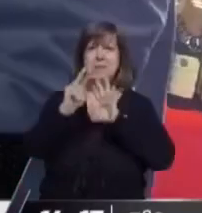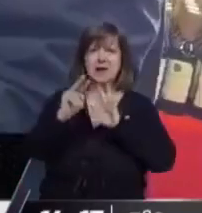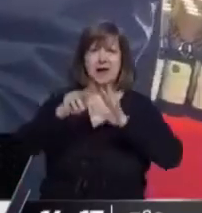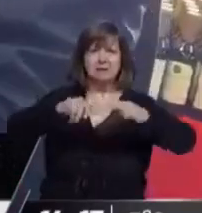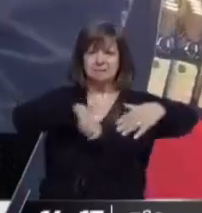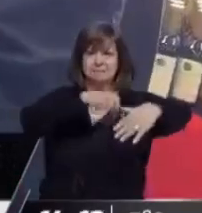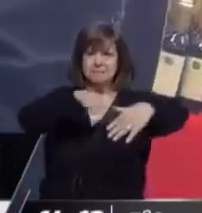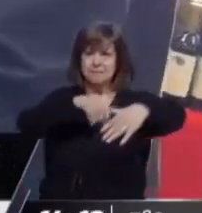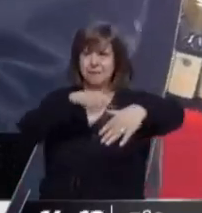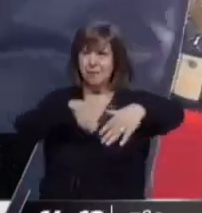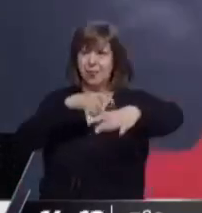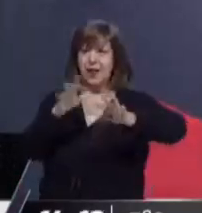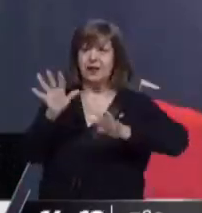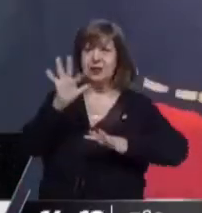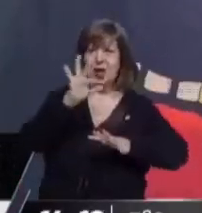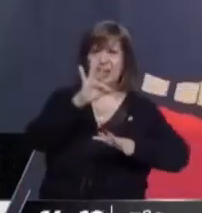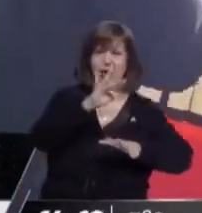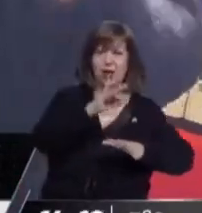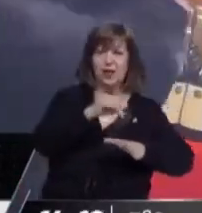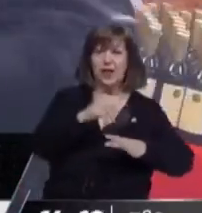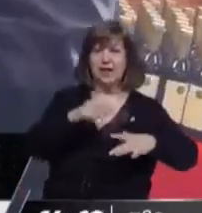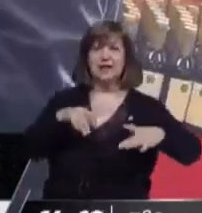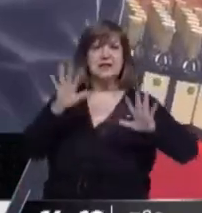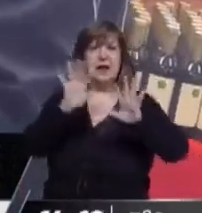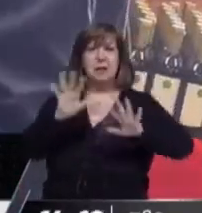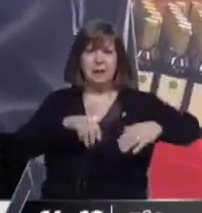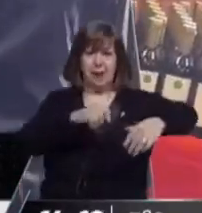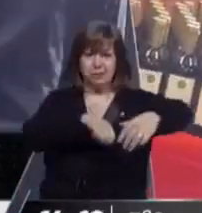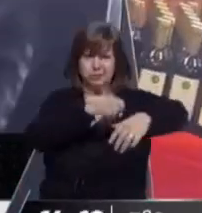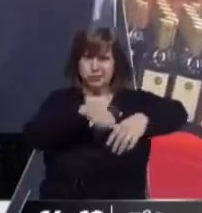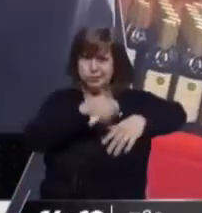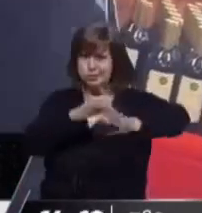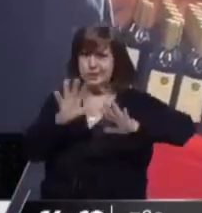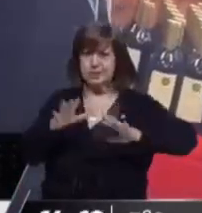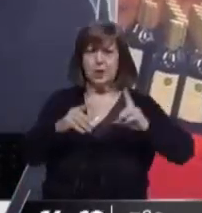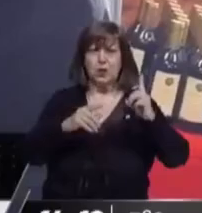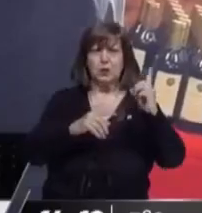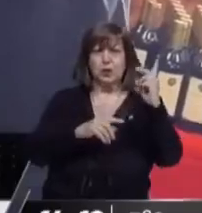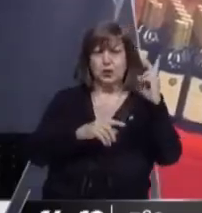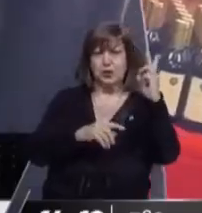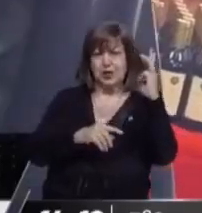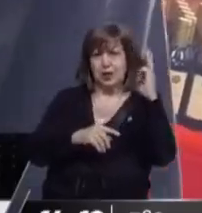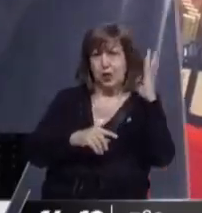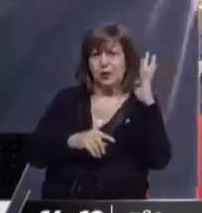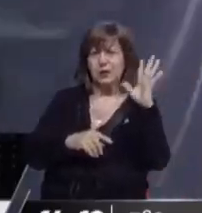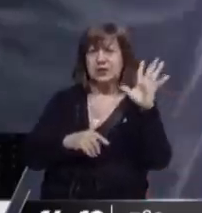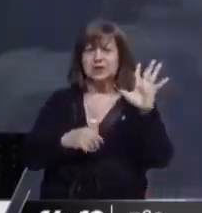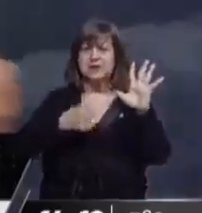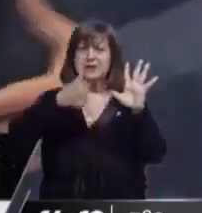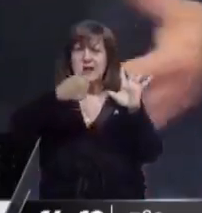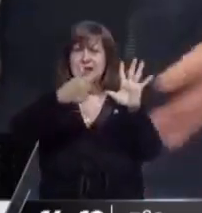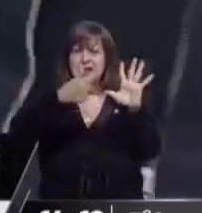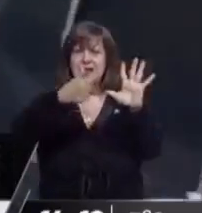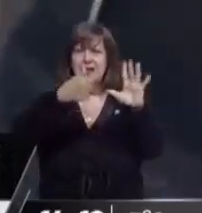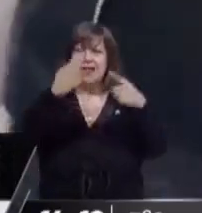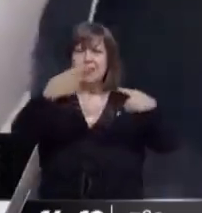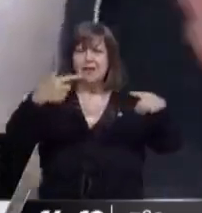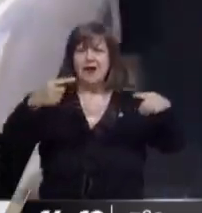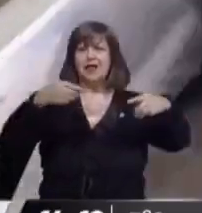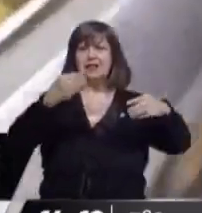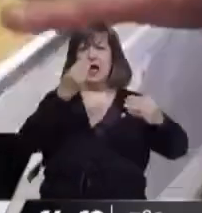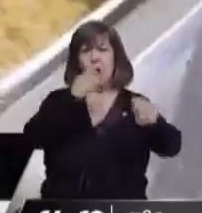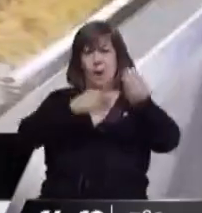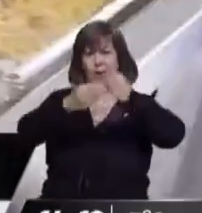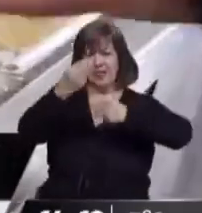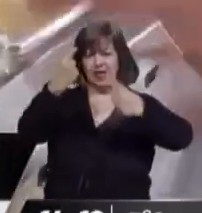prepara todos los días y de repente te dice no va a llegar la gente no va a subir pero claro acá tenés un dos TR cu tenés seis menús diferentes y